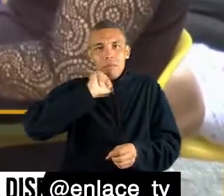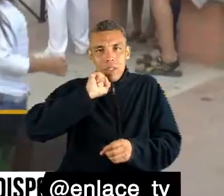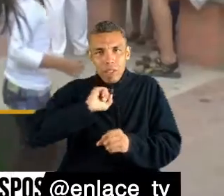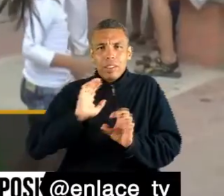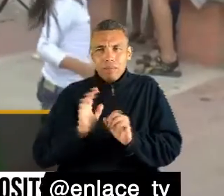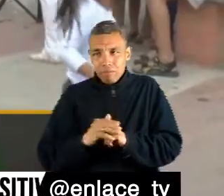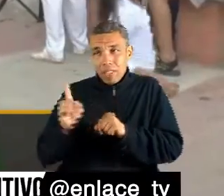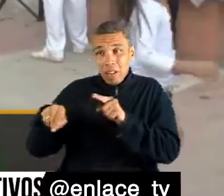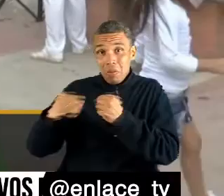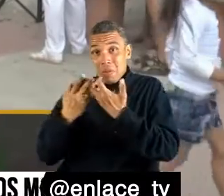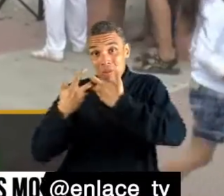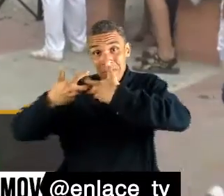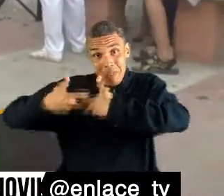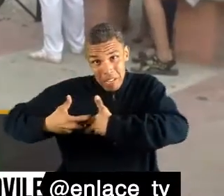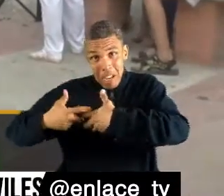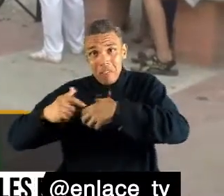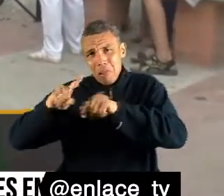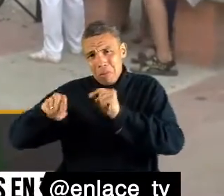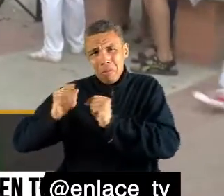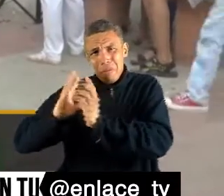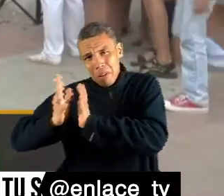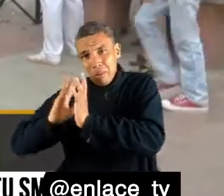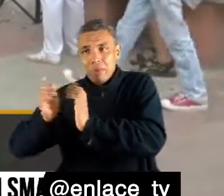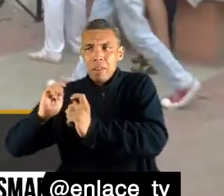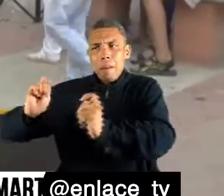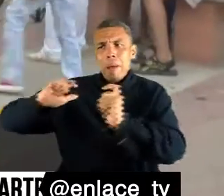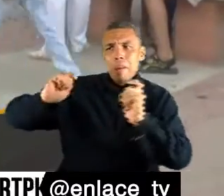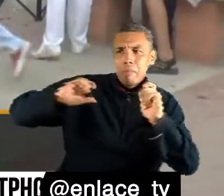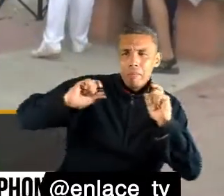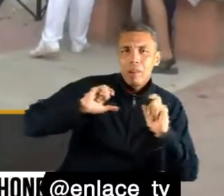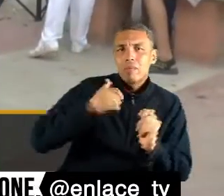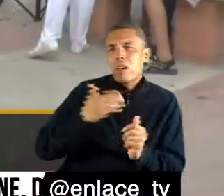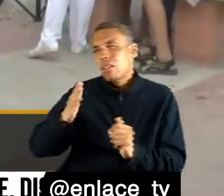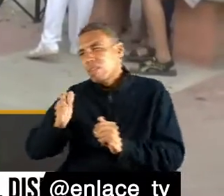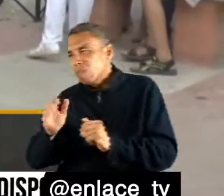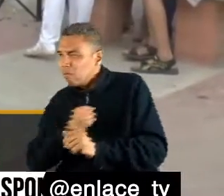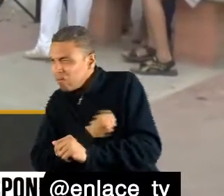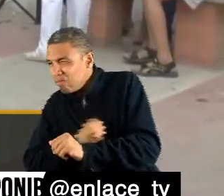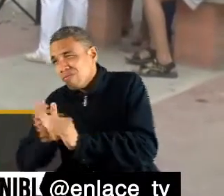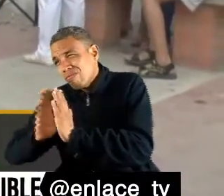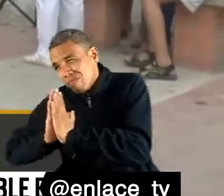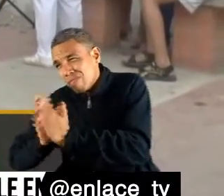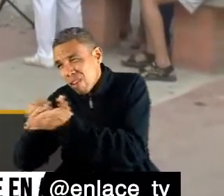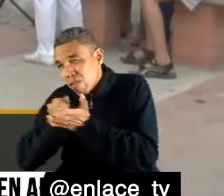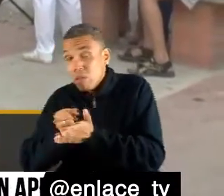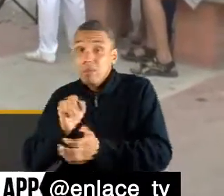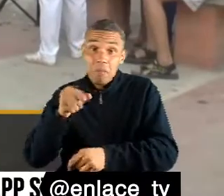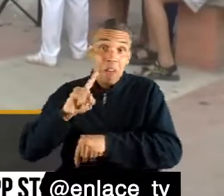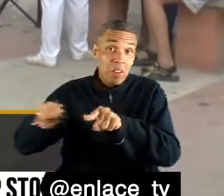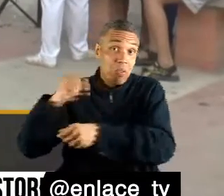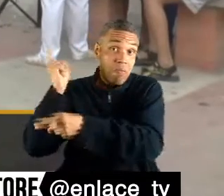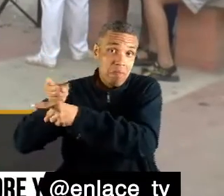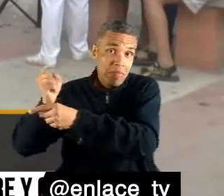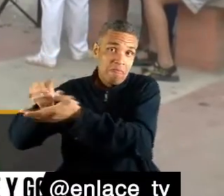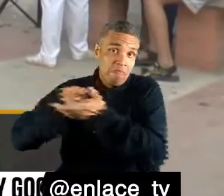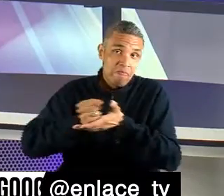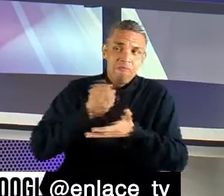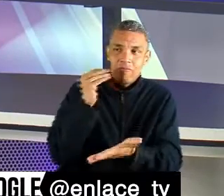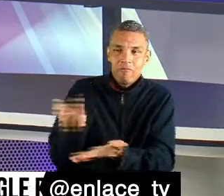el comercio, muchas partes que nosotros vamos y pedimos las ayudas y ellos con todo el amor nos han colaborado.